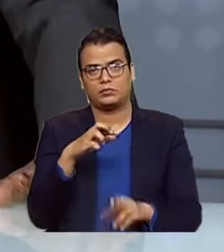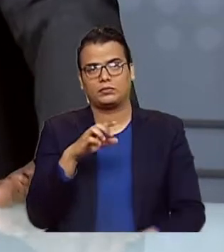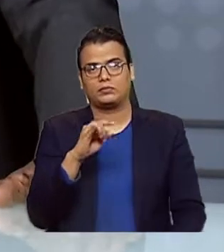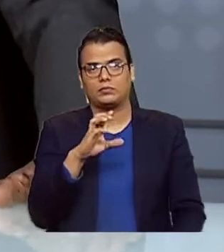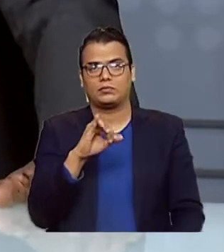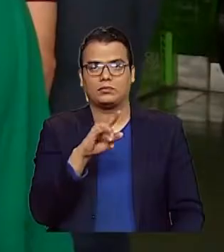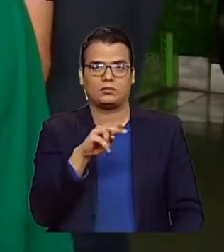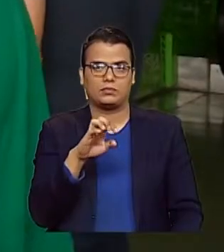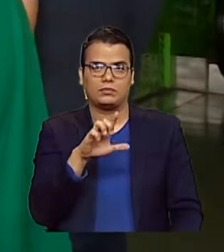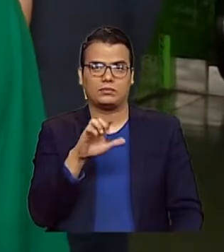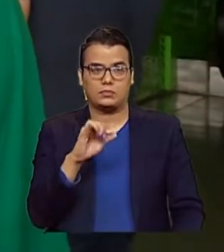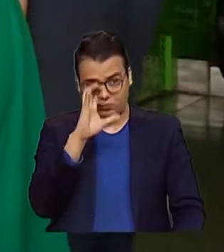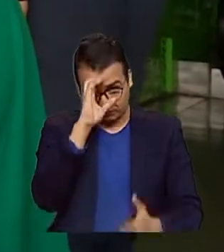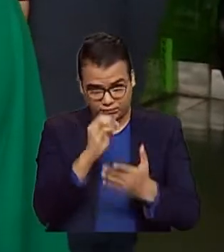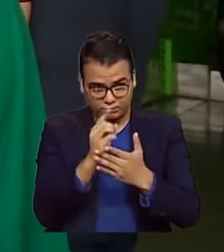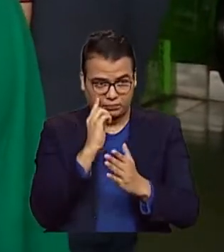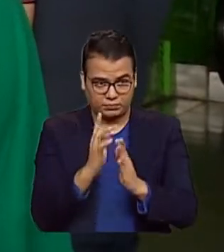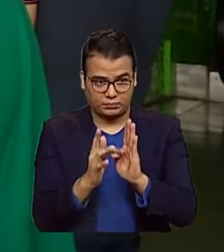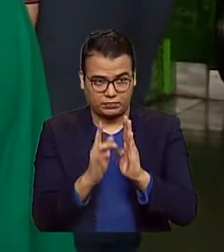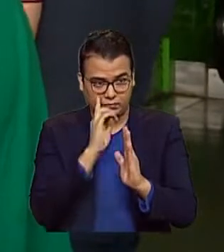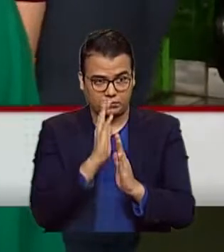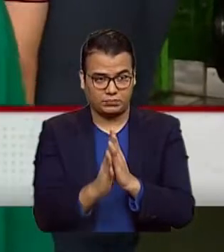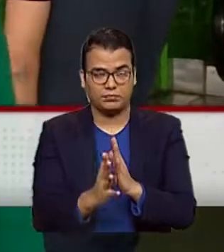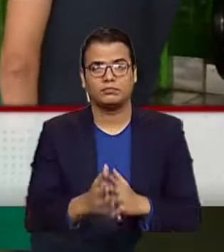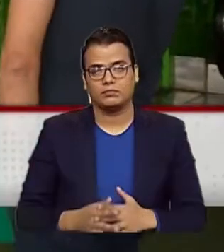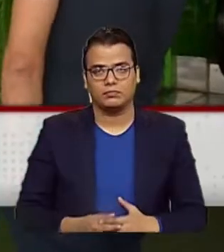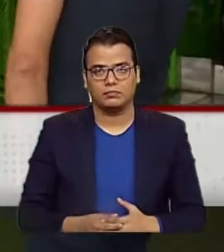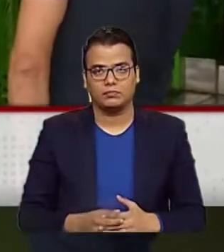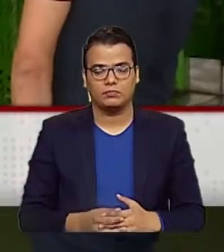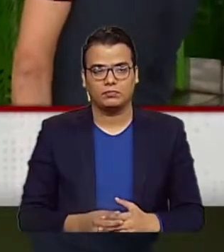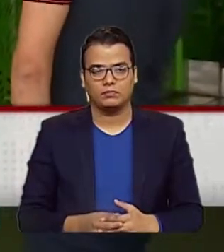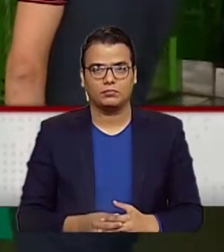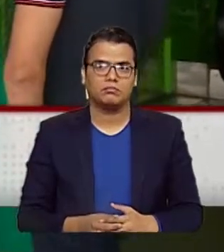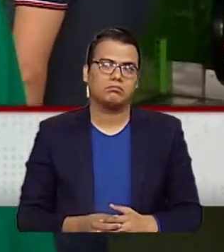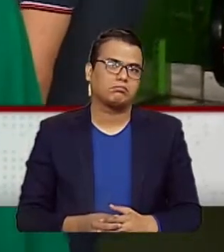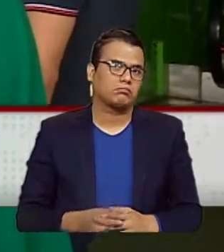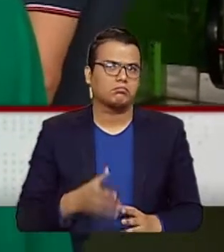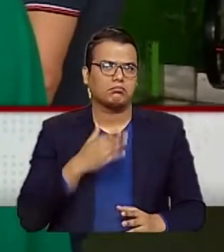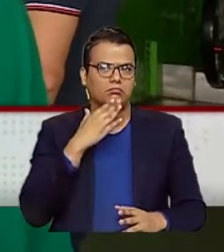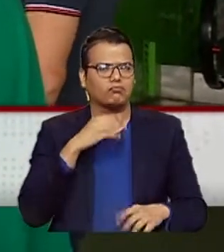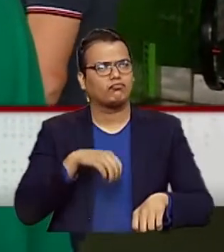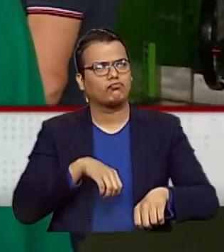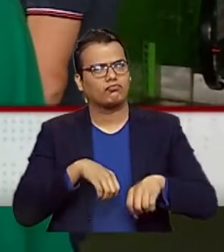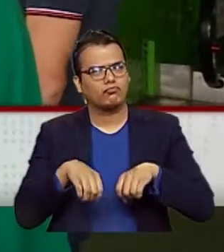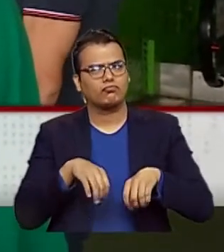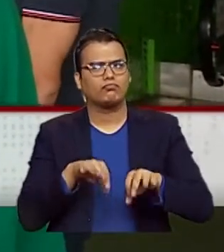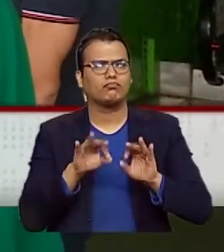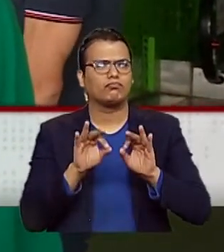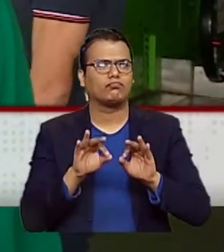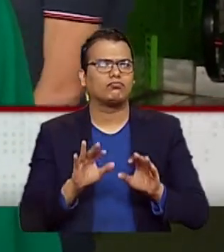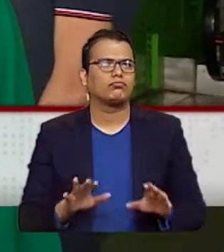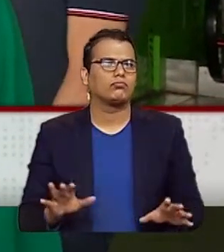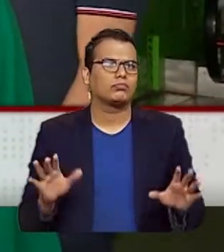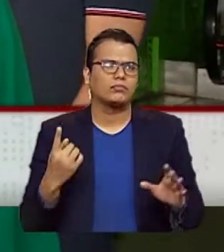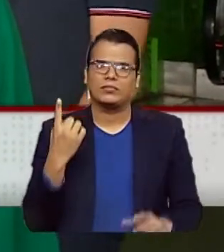Noticias. No, bueno, nosotros vamos partido a partido, todavía no está definido